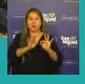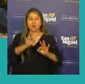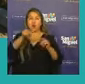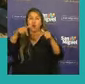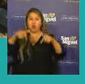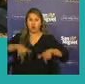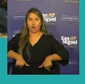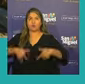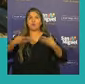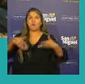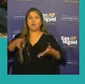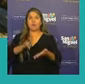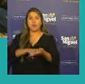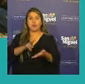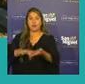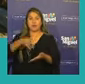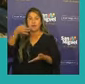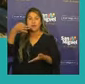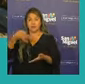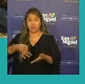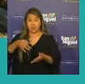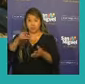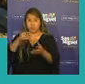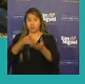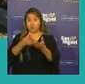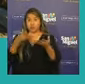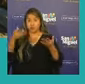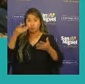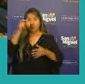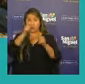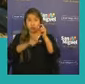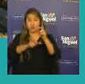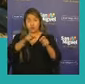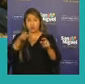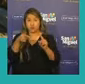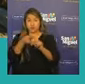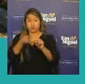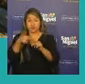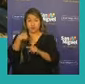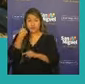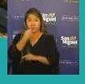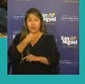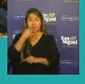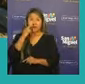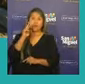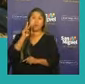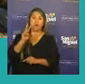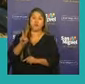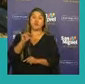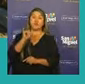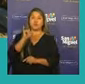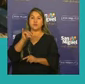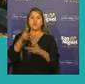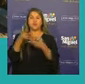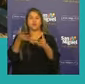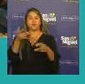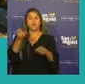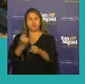realidad. ¿Cuántos participaron por aquí? Hay varios. Varios que, caras que he visto que estuvimos